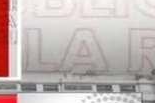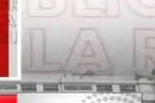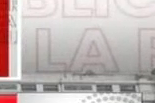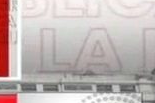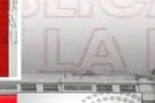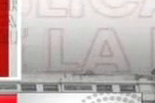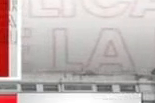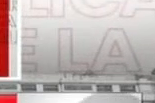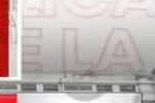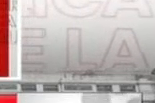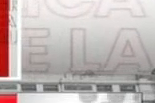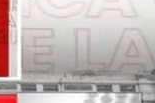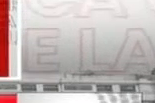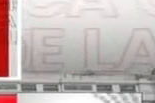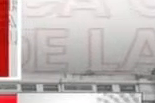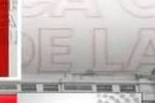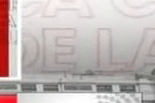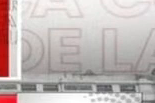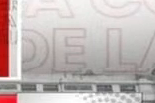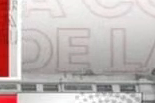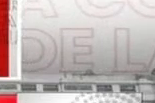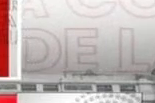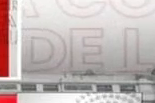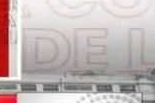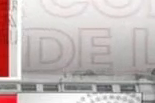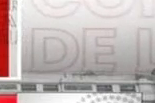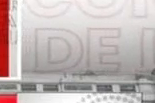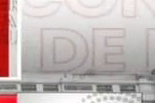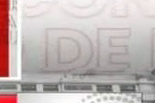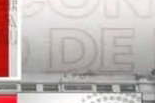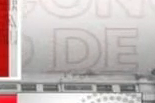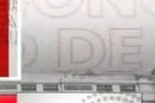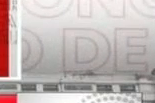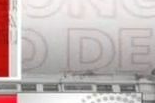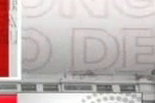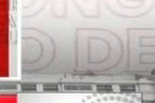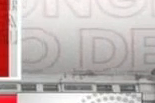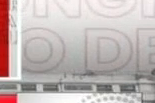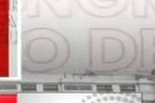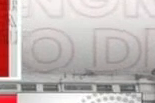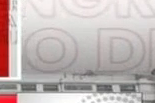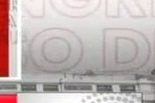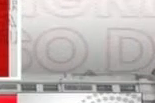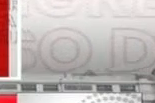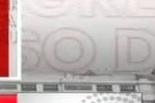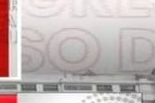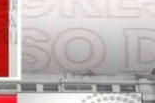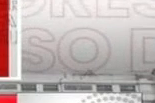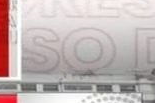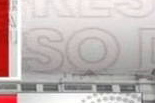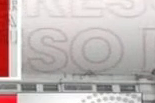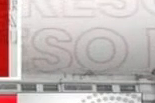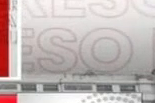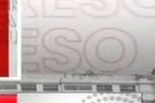cifras, la Contraloría General de la República en el mes de julio,